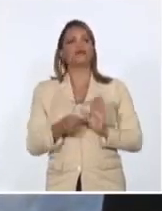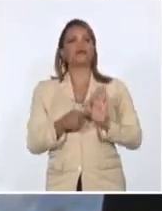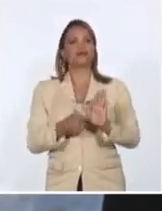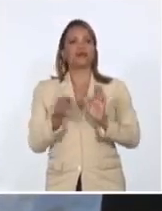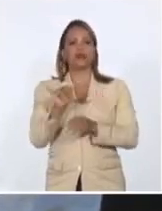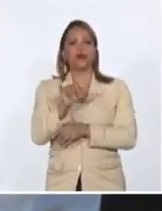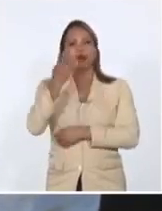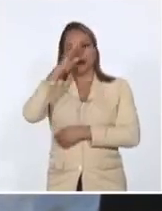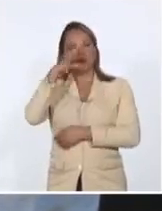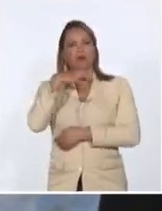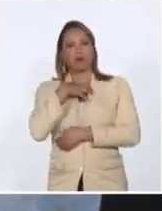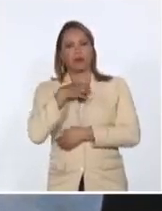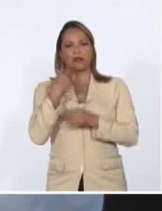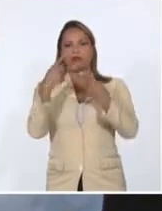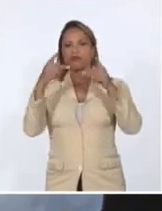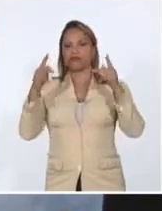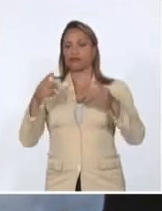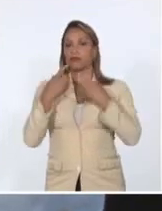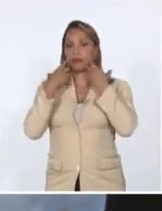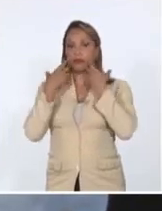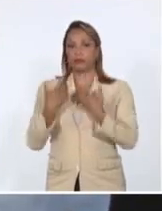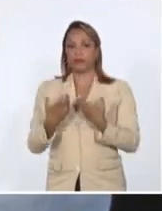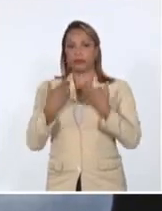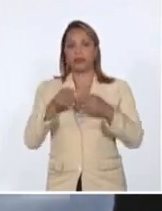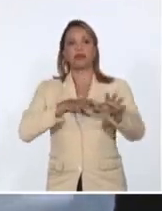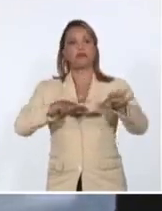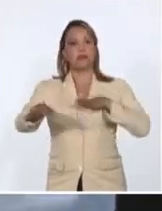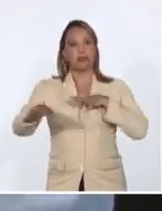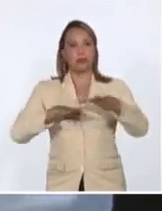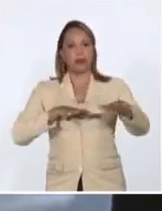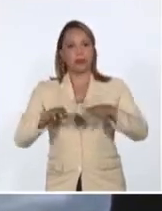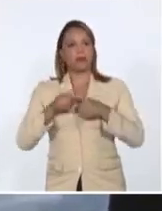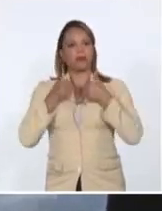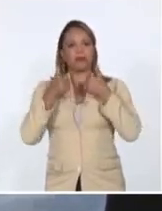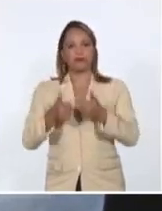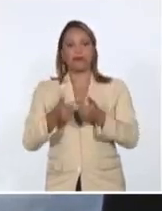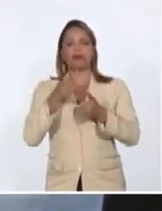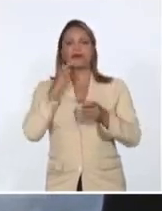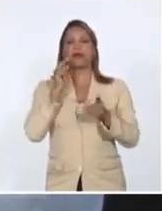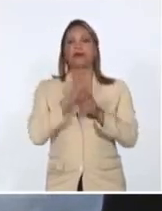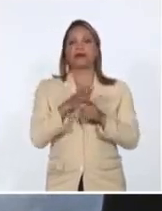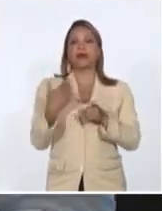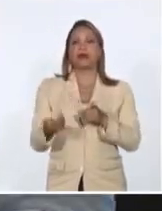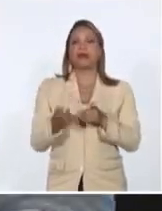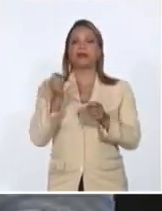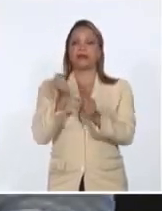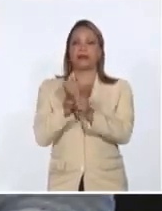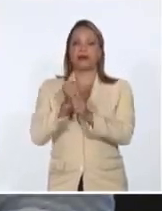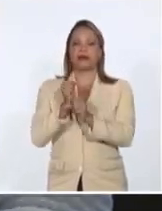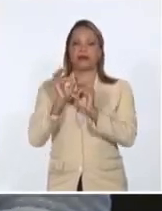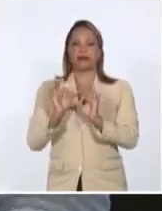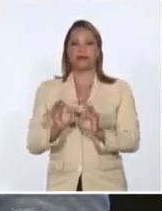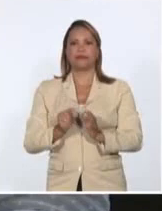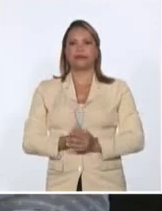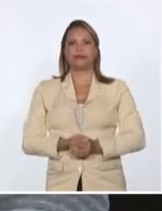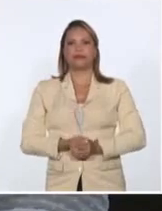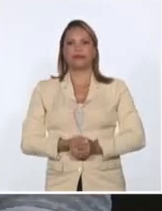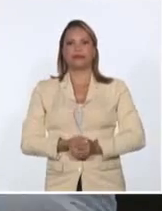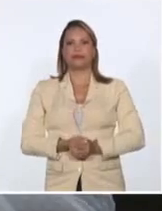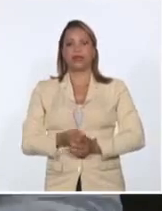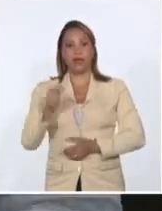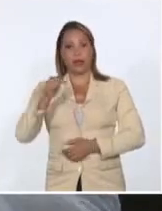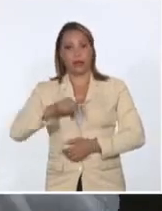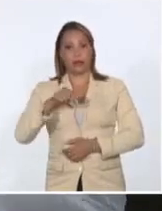Cuba cuenta con profesionales de alta preparación para diseñar y poner en práctica productos de este tipo. Aquí, en la